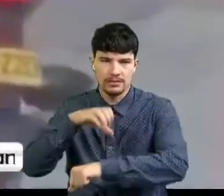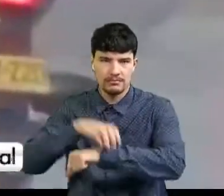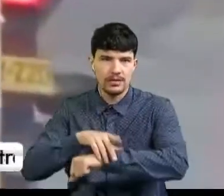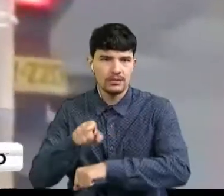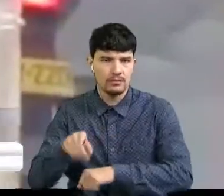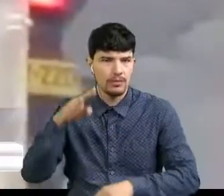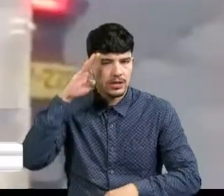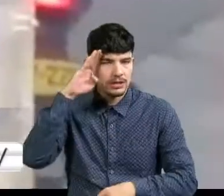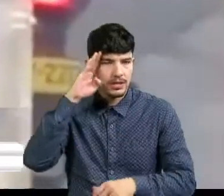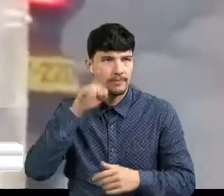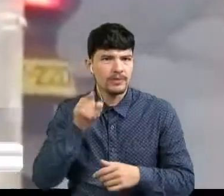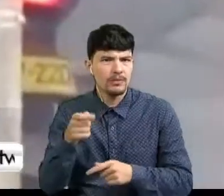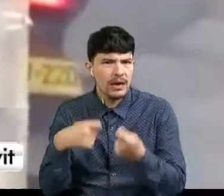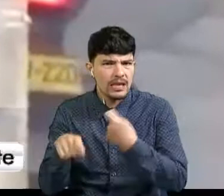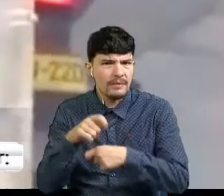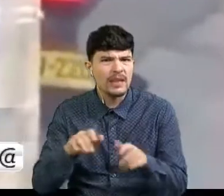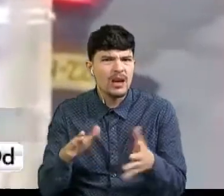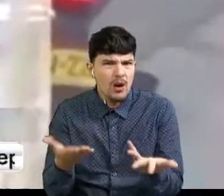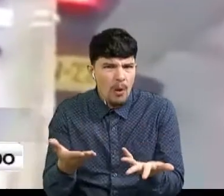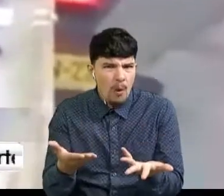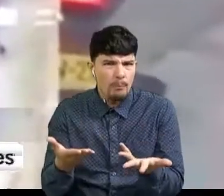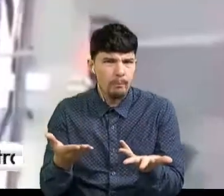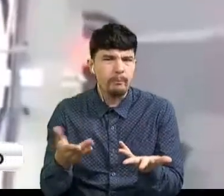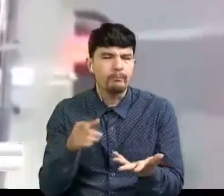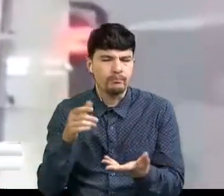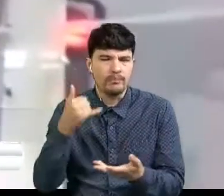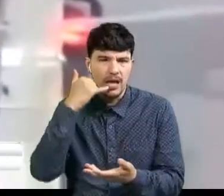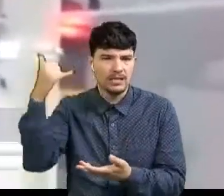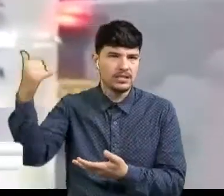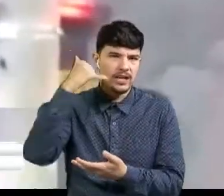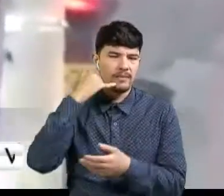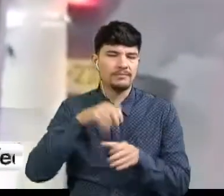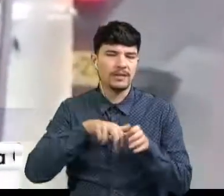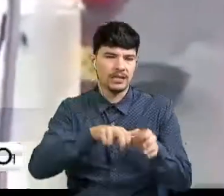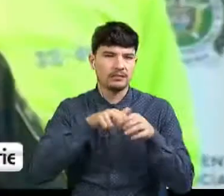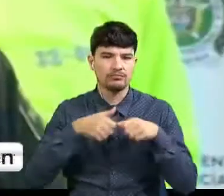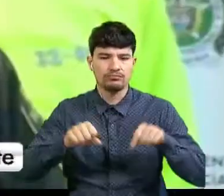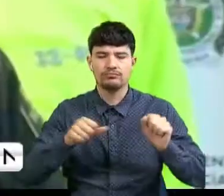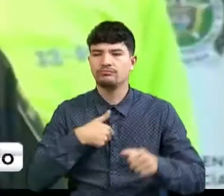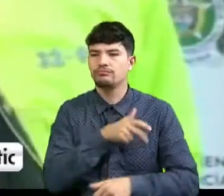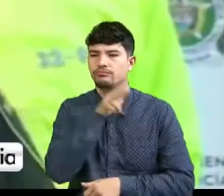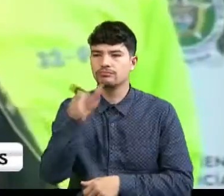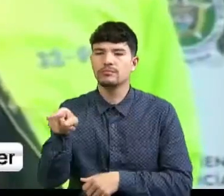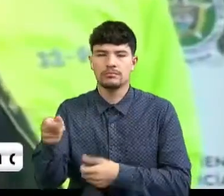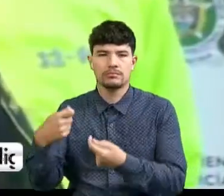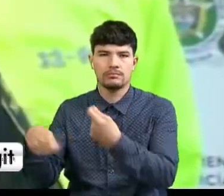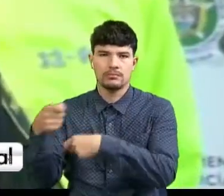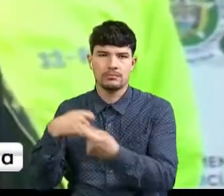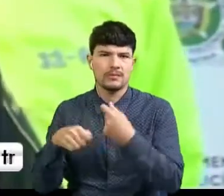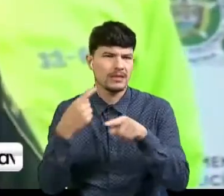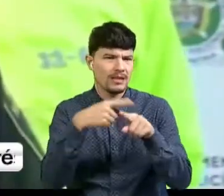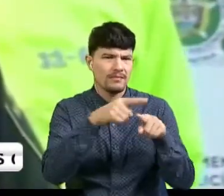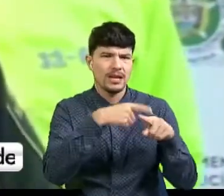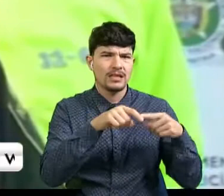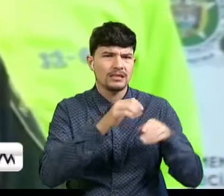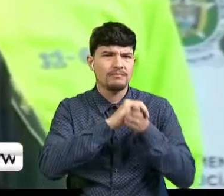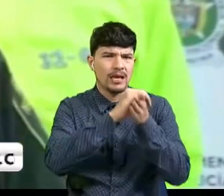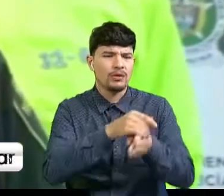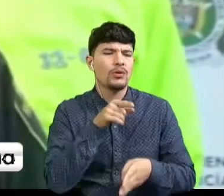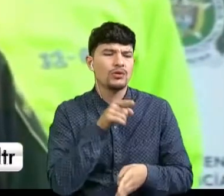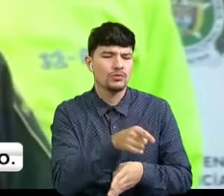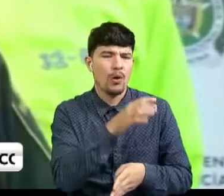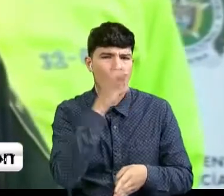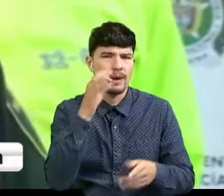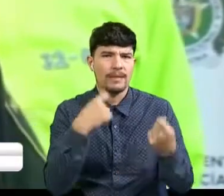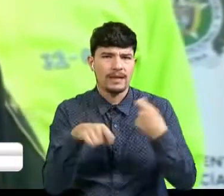policía en la venta de alucinógenos a domicilio a través de domicilios a través de muchos medios distribución